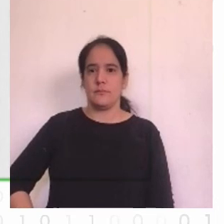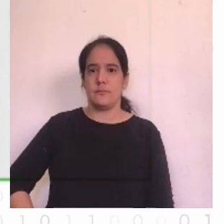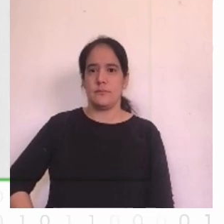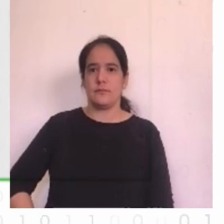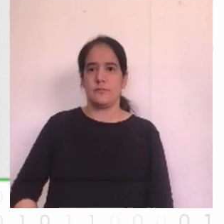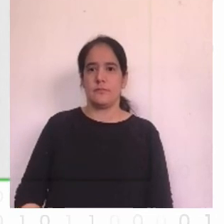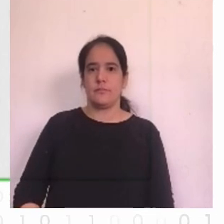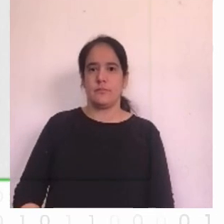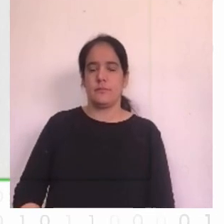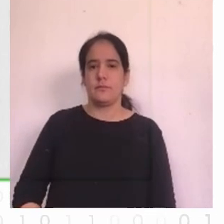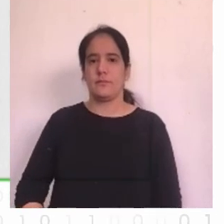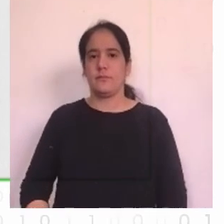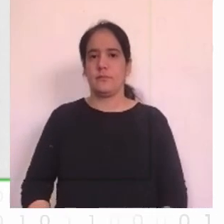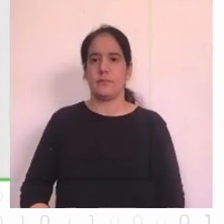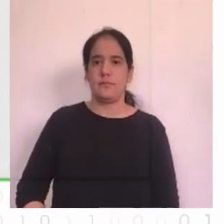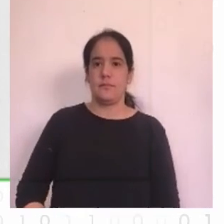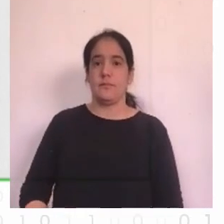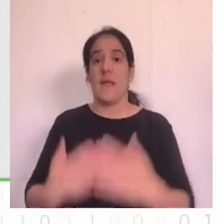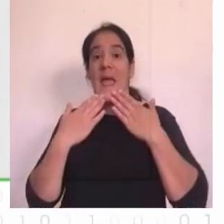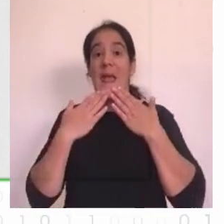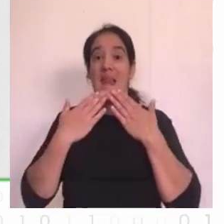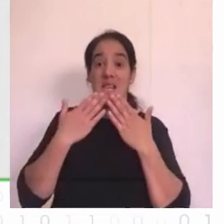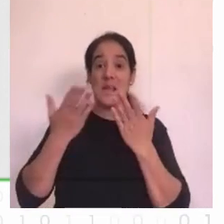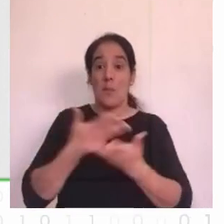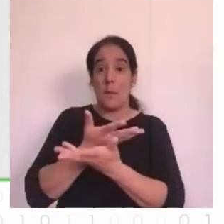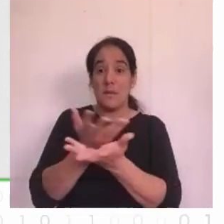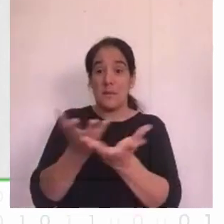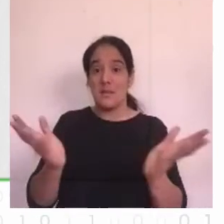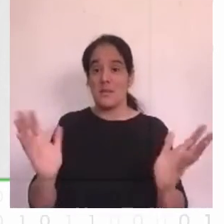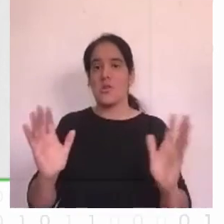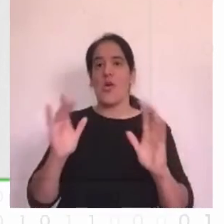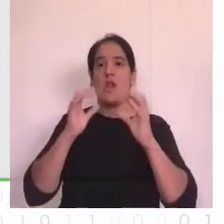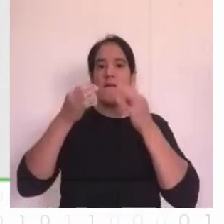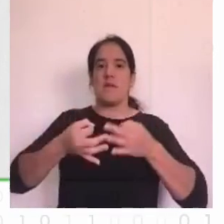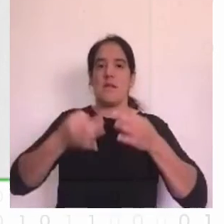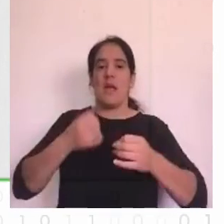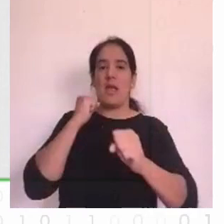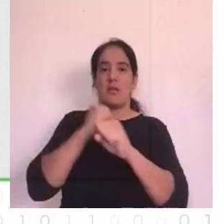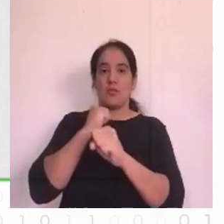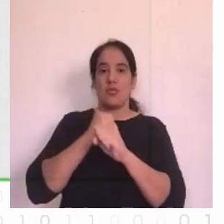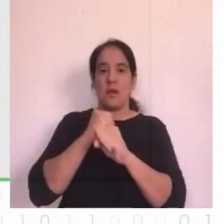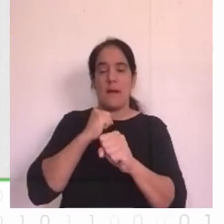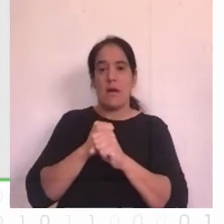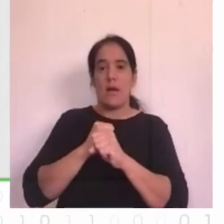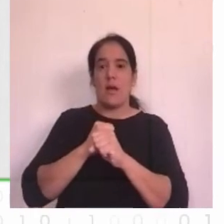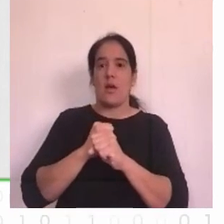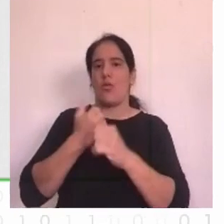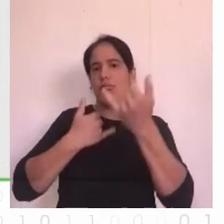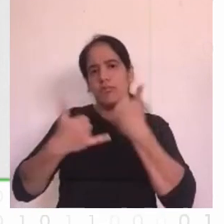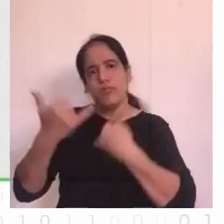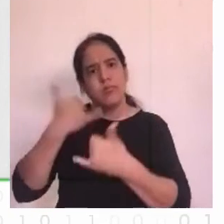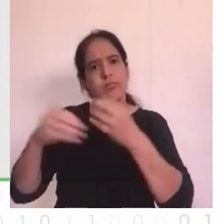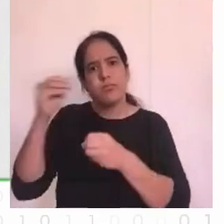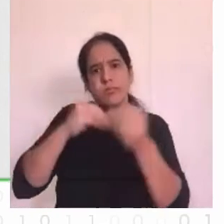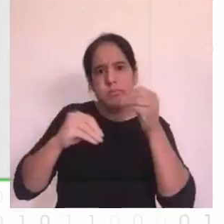presentación. La verdad, un trabajo enorme de todo el sistema de información que nos